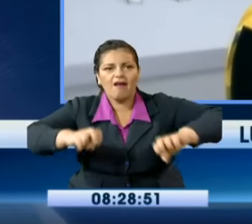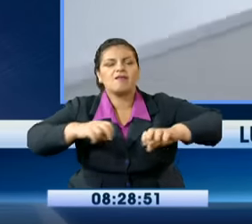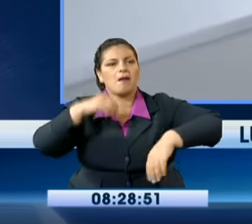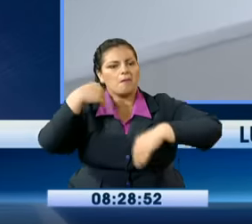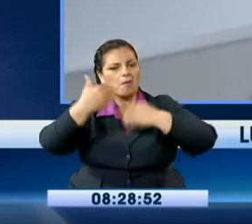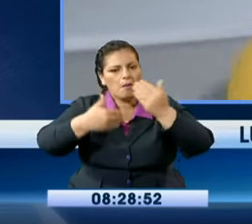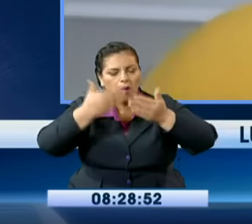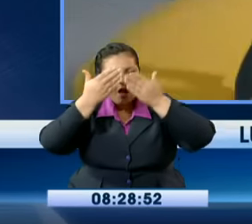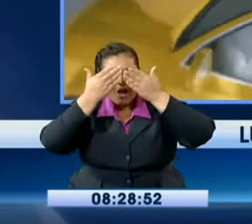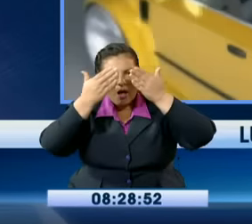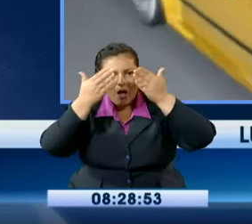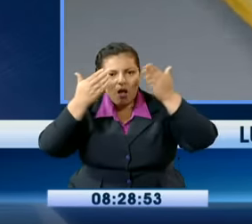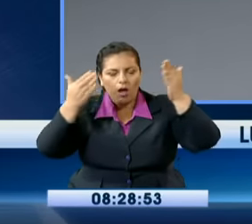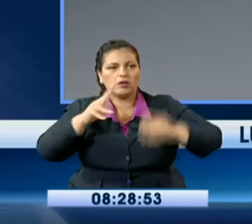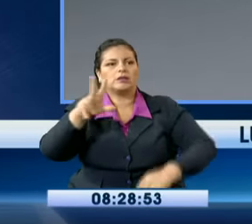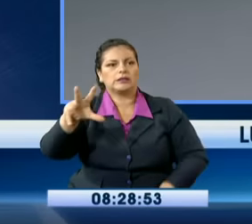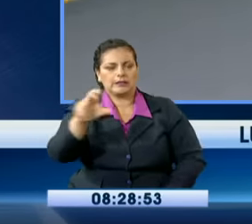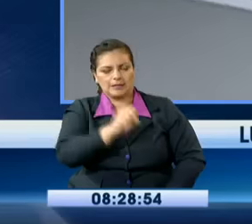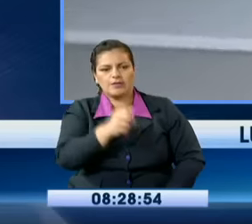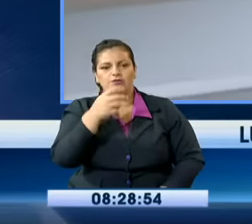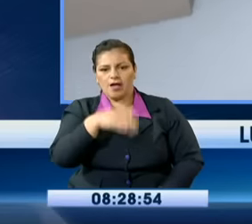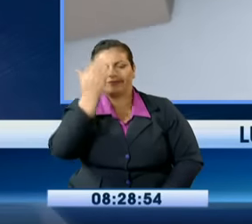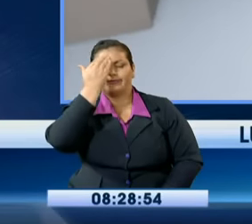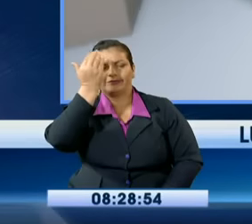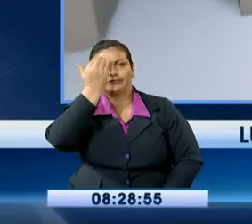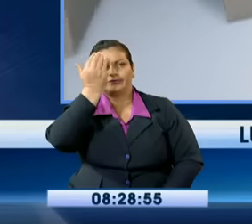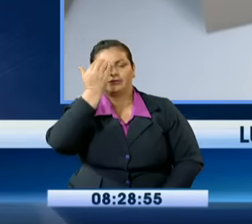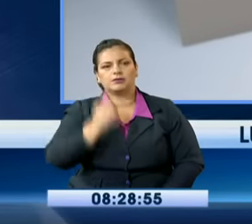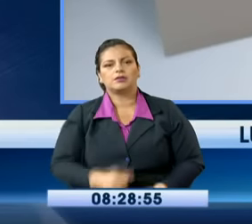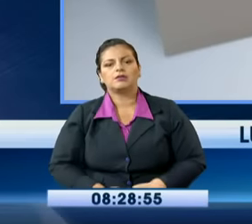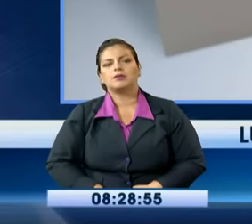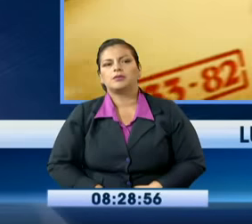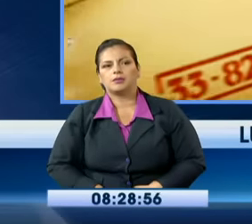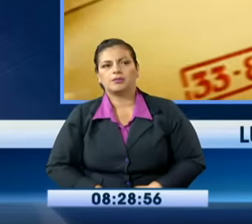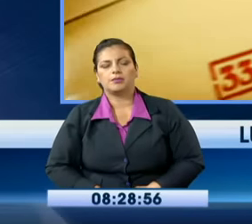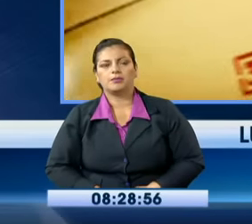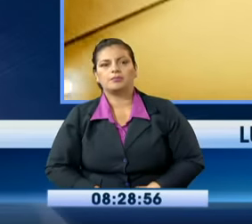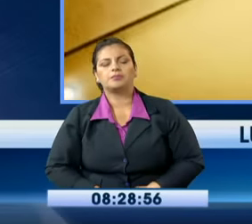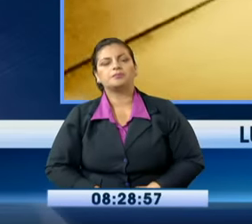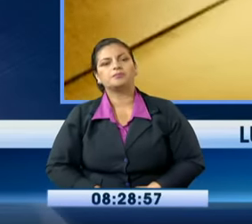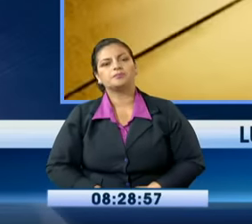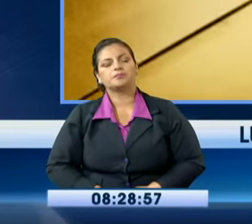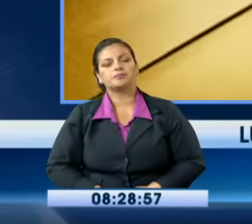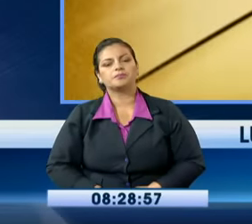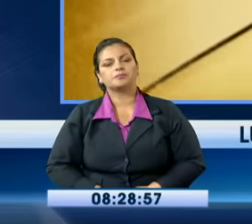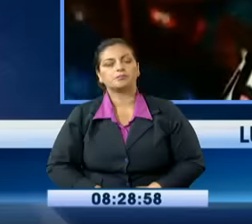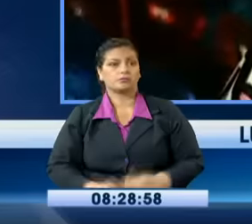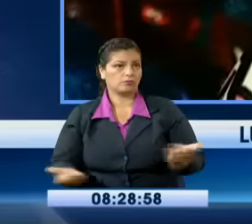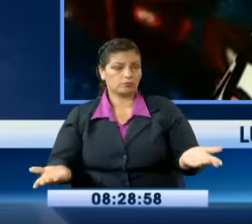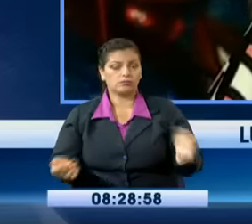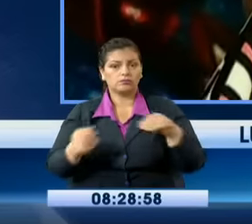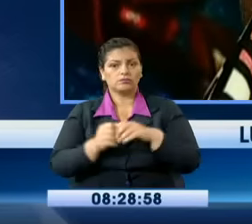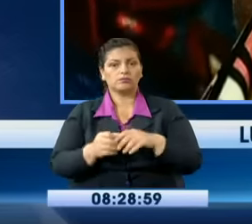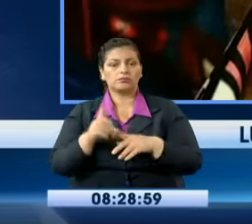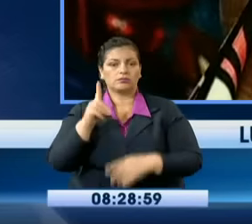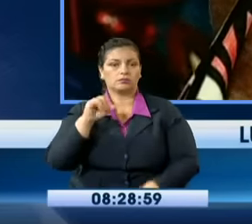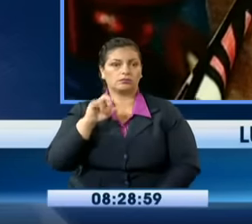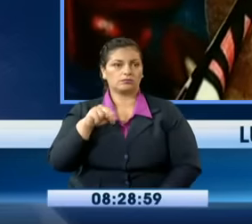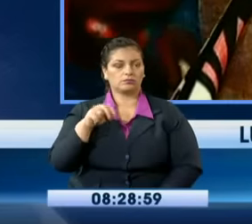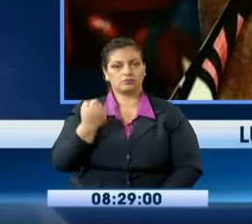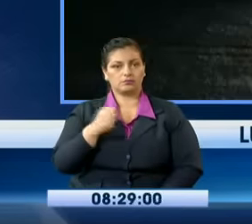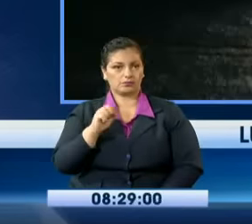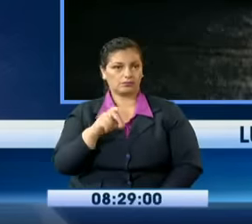primeras 24 horas, y 110 casos aproximadamente entre 24 y 7 días. Este es un tema que dentro de DINASET pues no